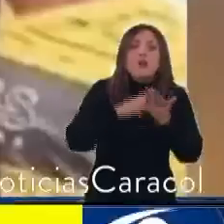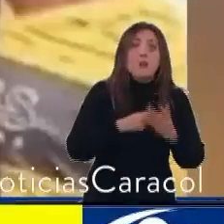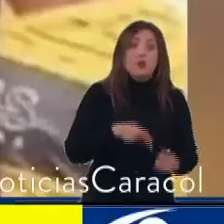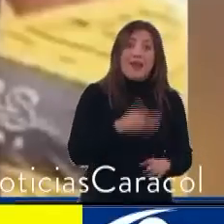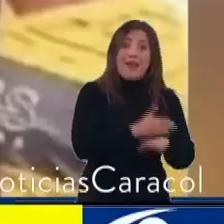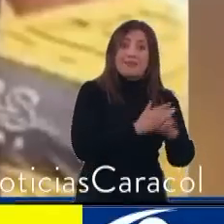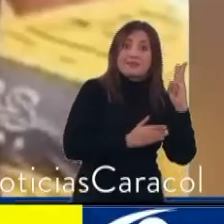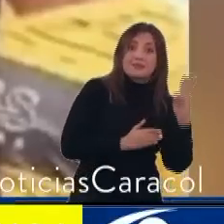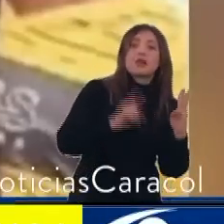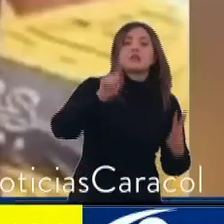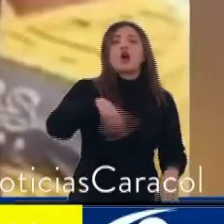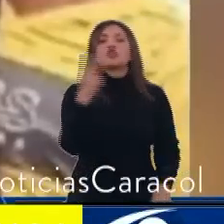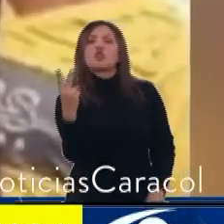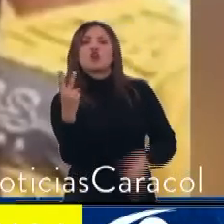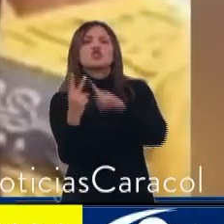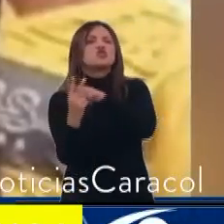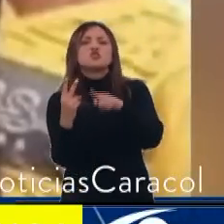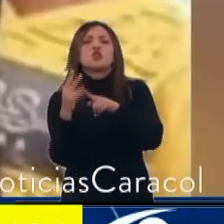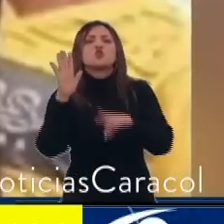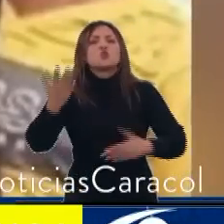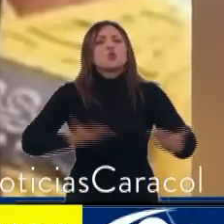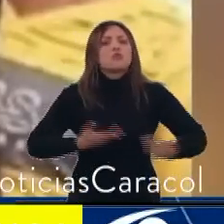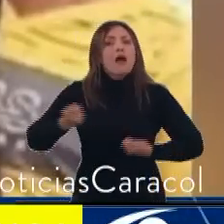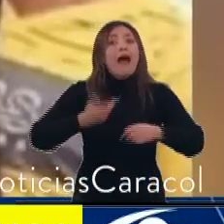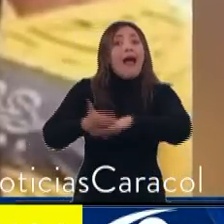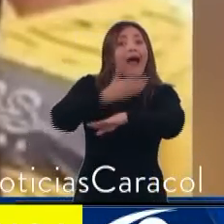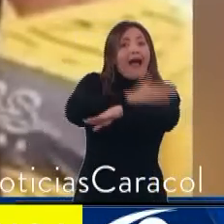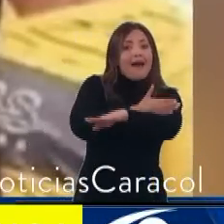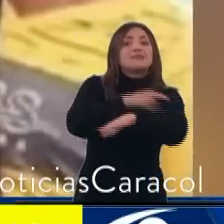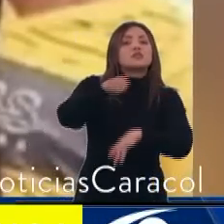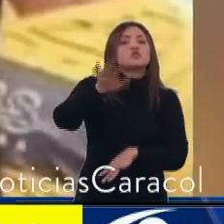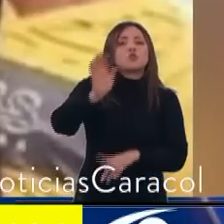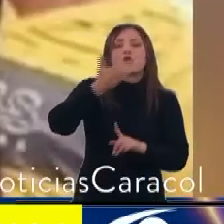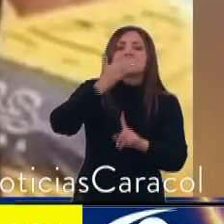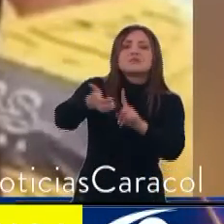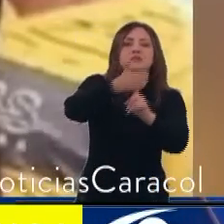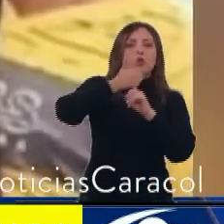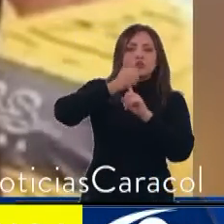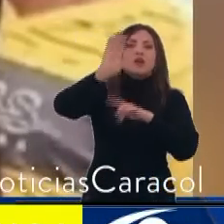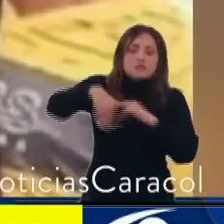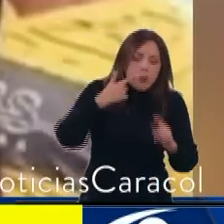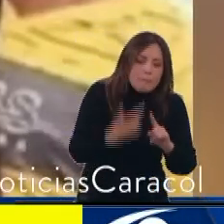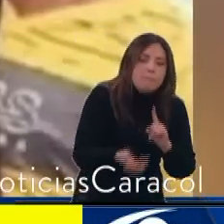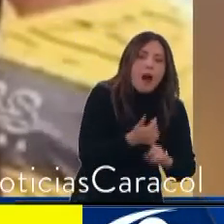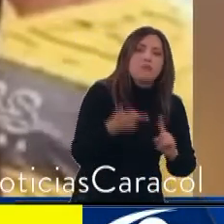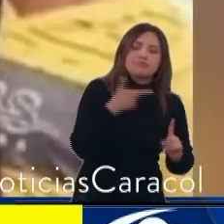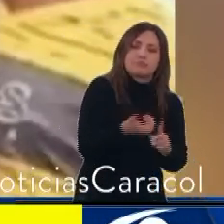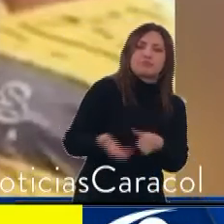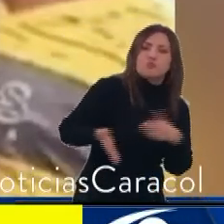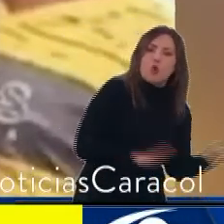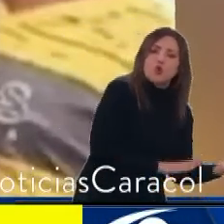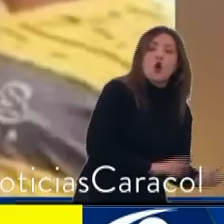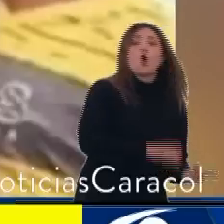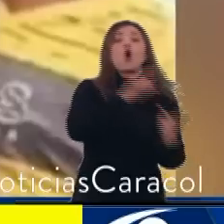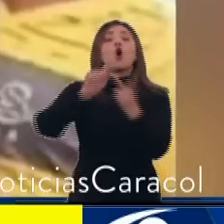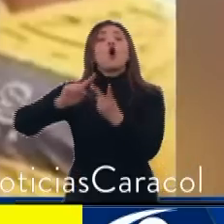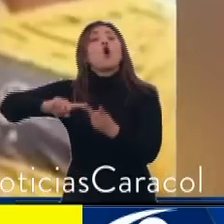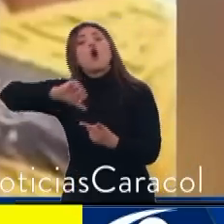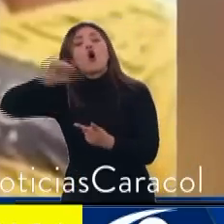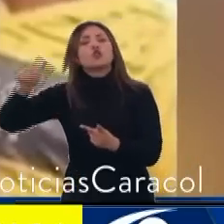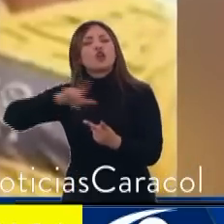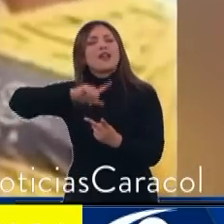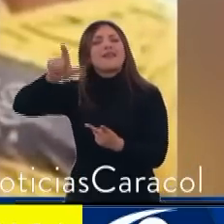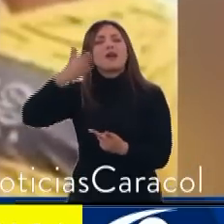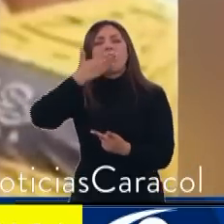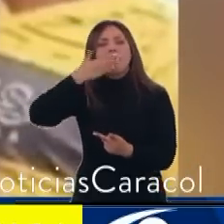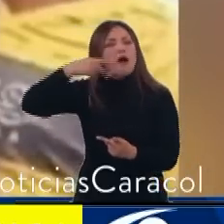es un comerciante que había sido secuestrado el viernes y fue hallado sin vida en las últimas horas. La segunda víctima es un líder